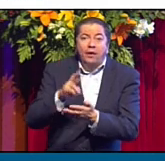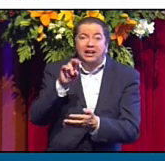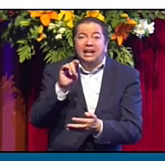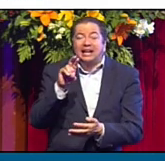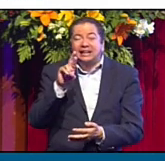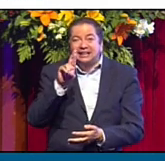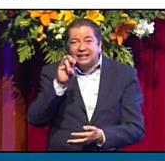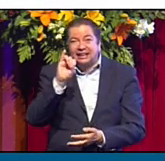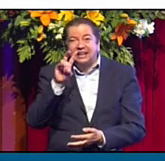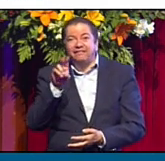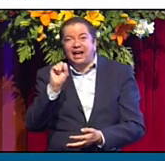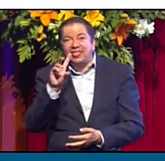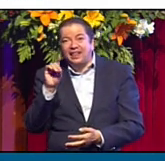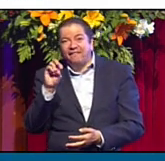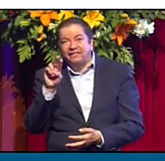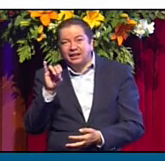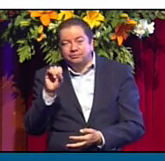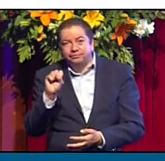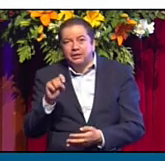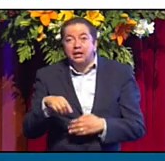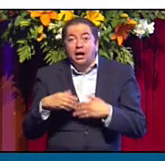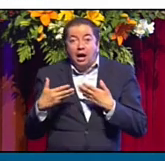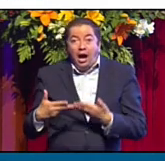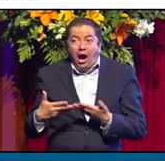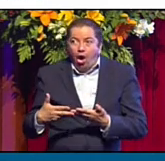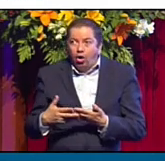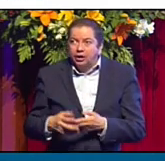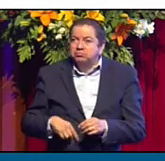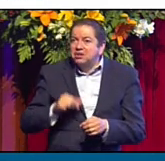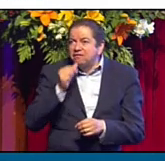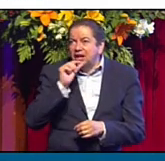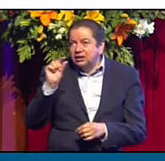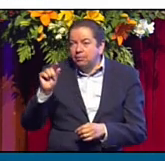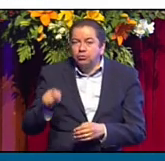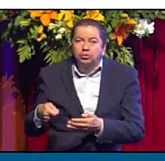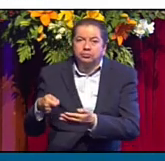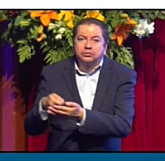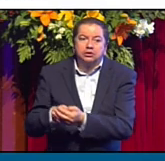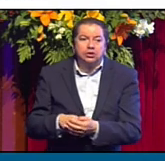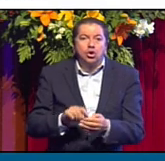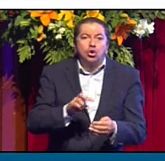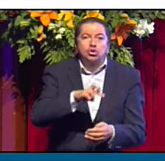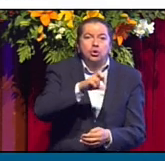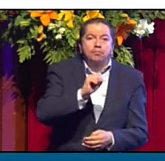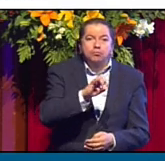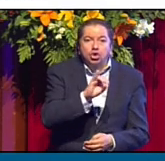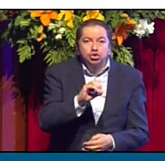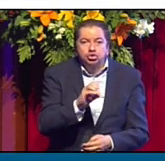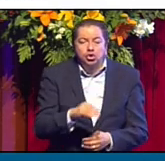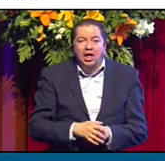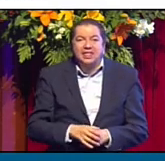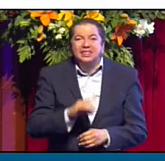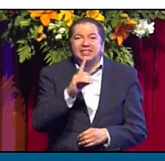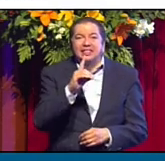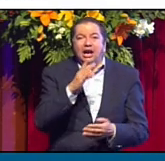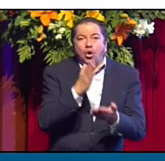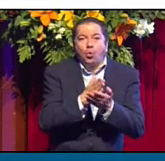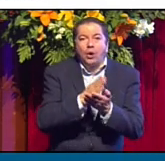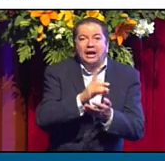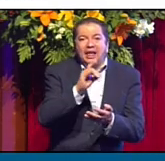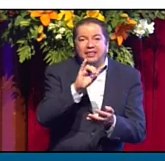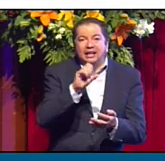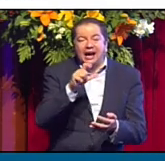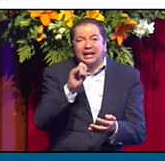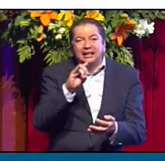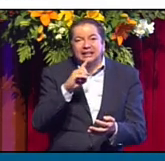Rivadavia y que hoy día, si le faltaba algo, ahí está. Construcción del pozo absorbente de la escuela de Aguita, 8 millones de pesos, otro